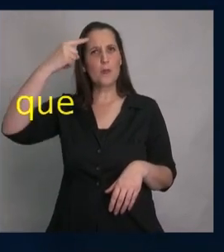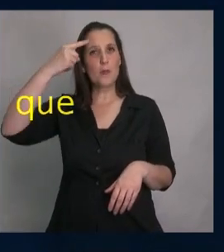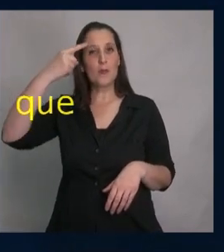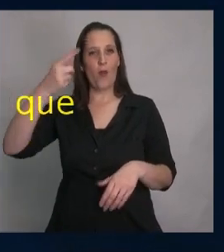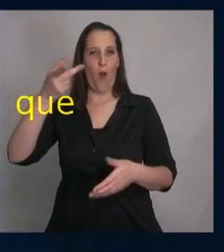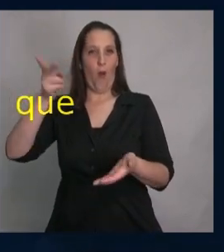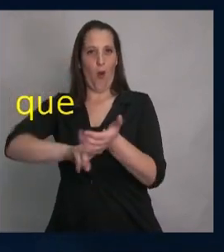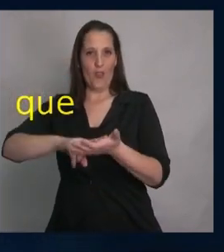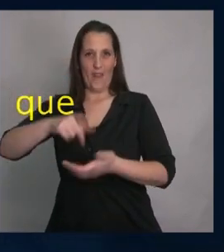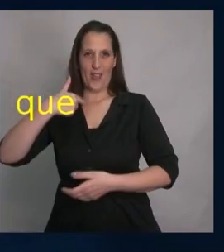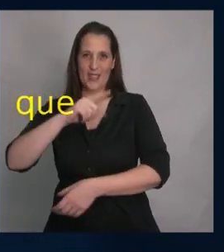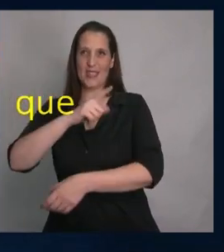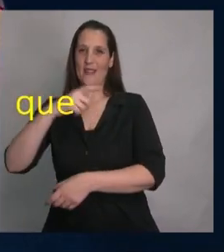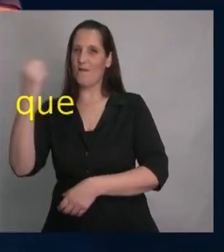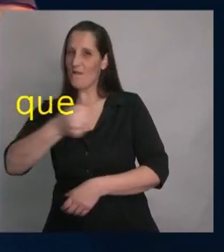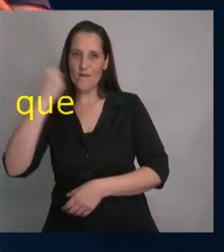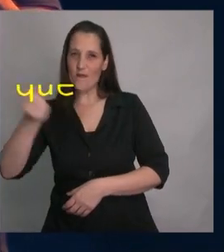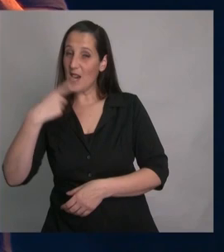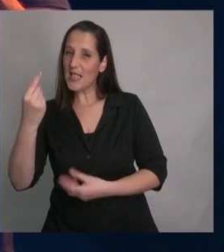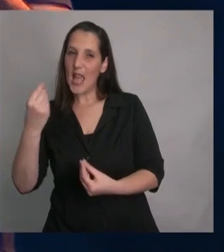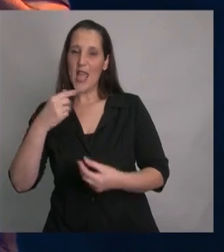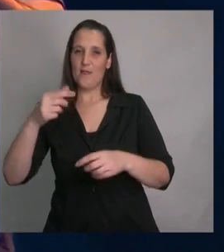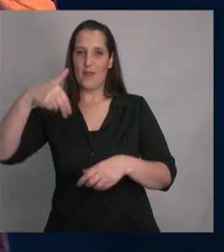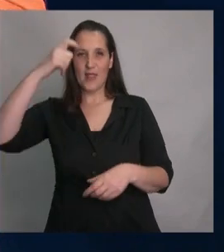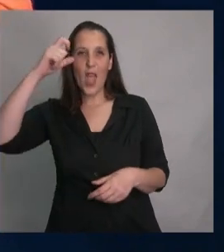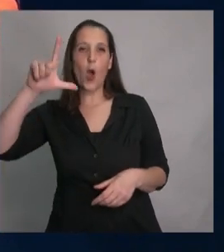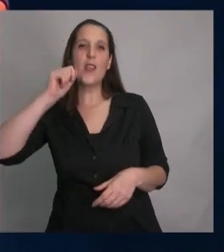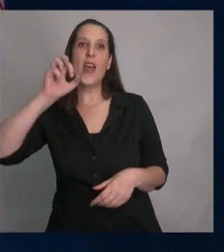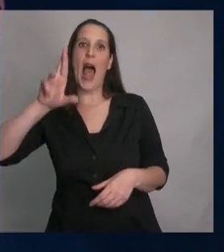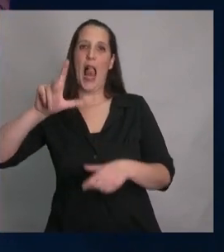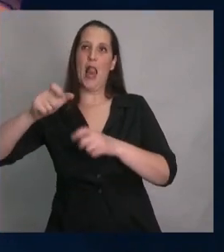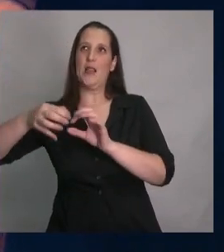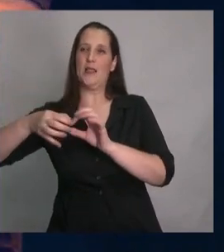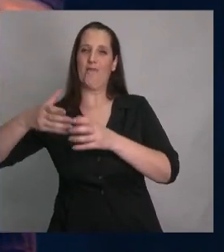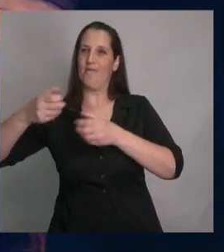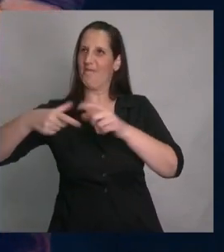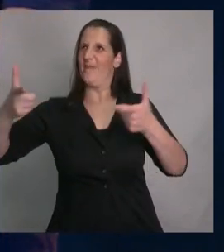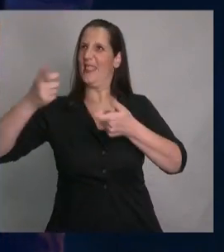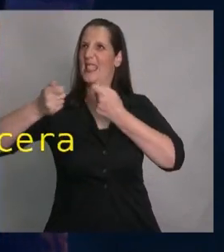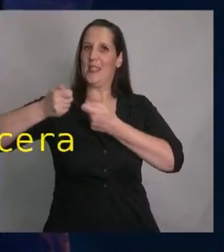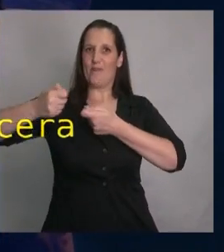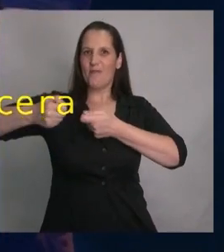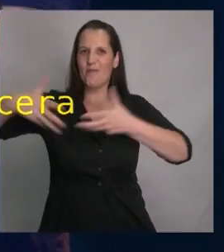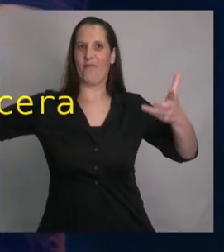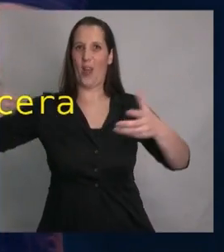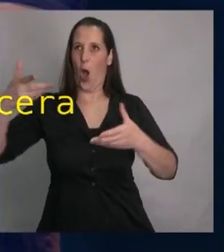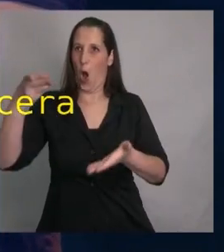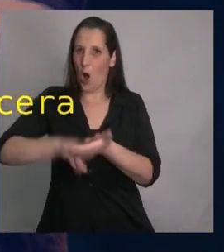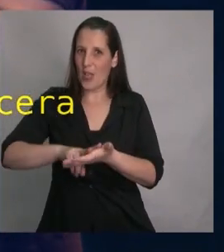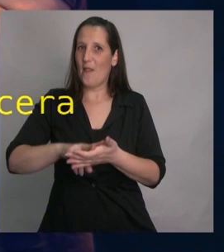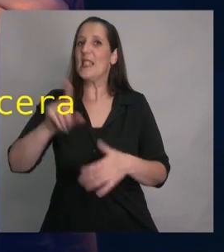sabiendo que estas políticas neoliberales no conseguen ser aplicadas en América Latina